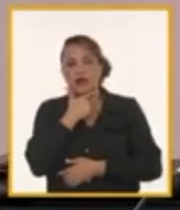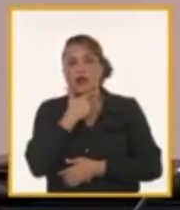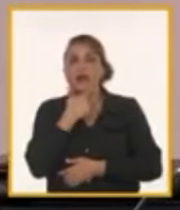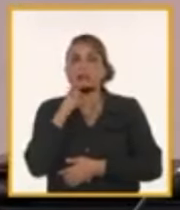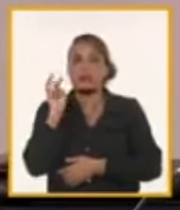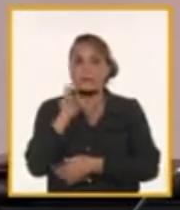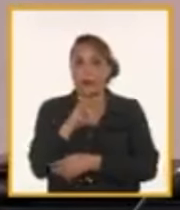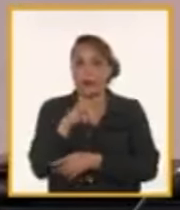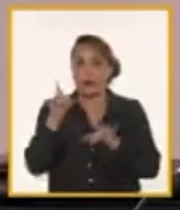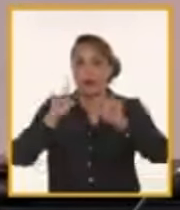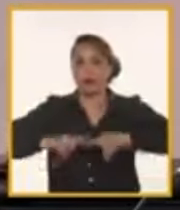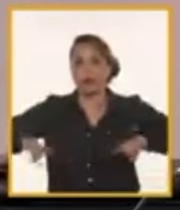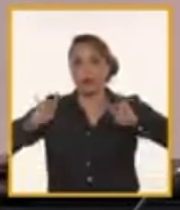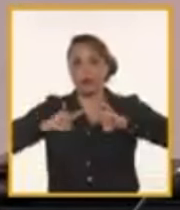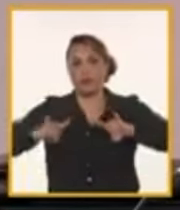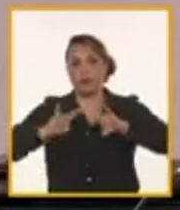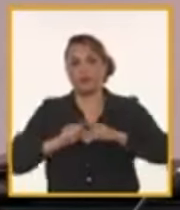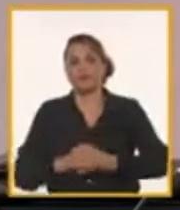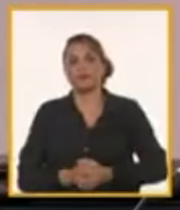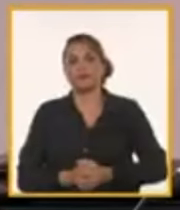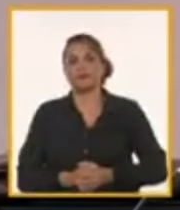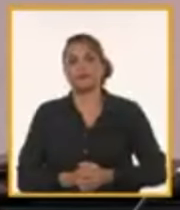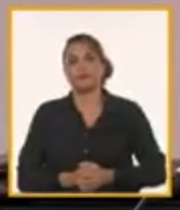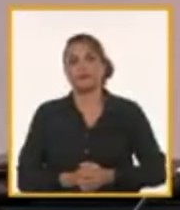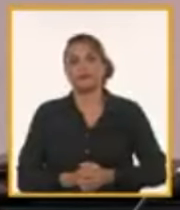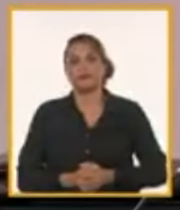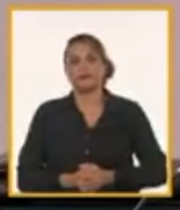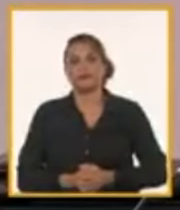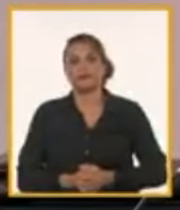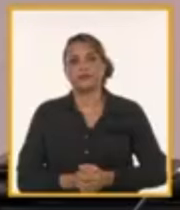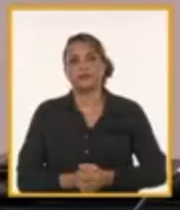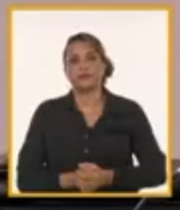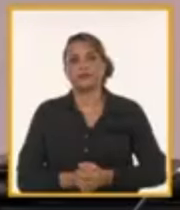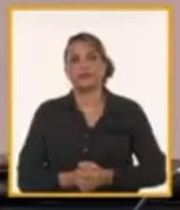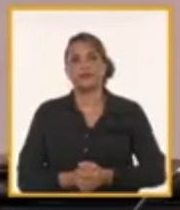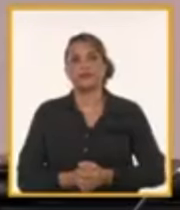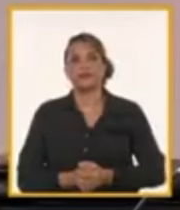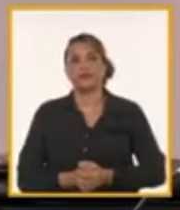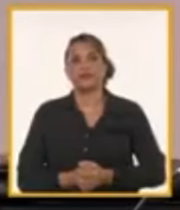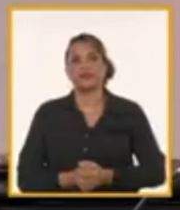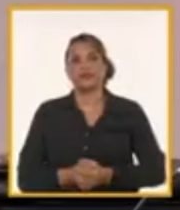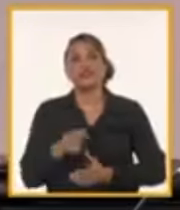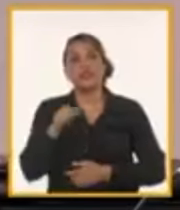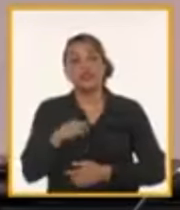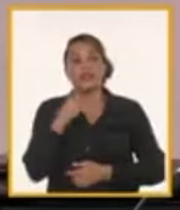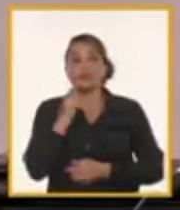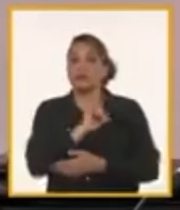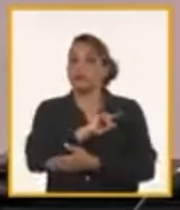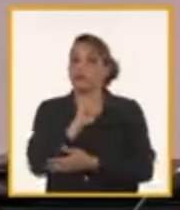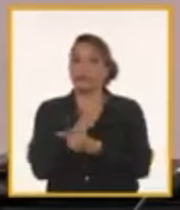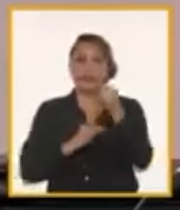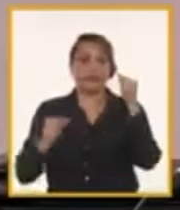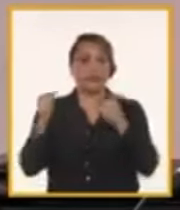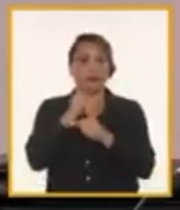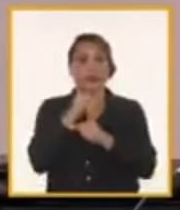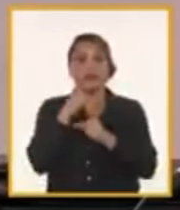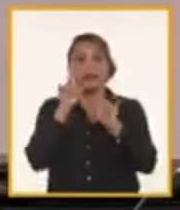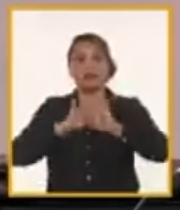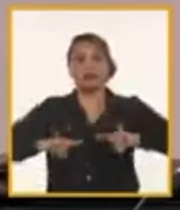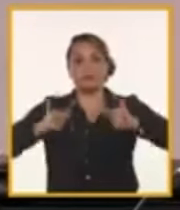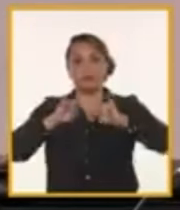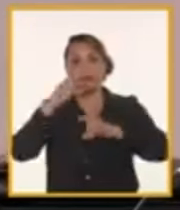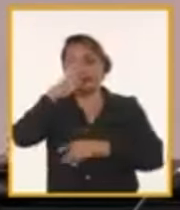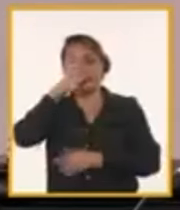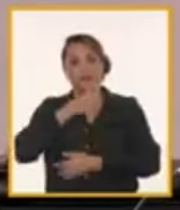Pedagógica de la capital del país y que sin dudas también es una de las instituciones emblemáticas de la educación superior en